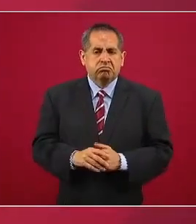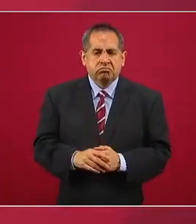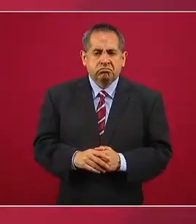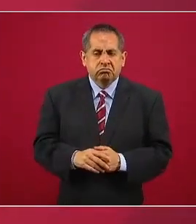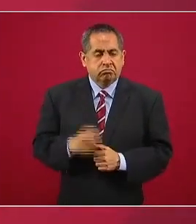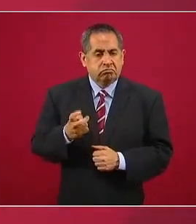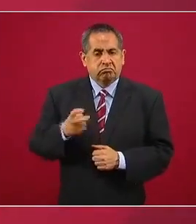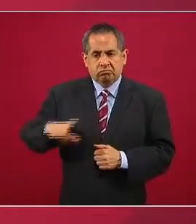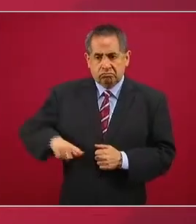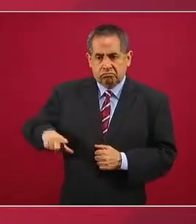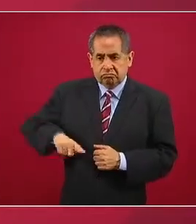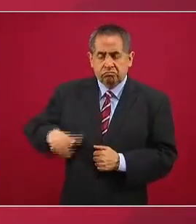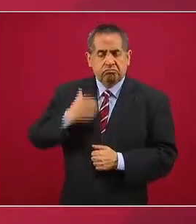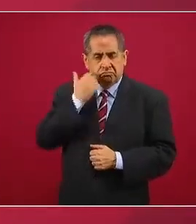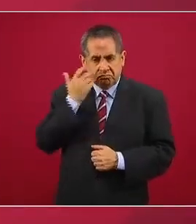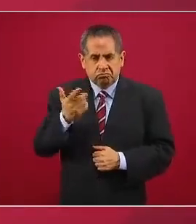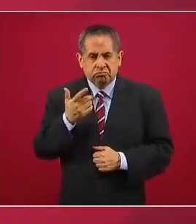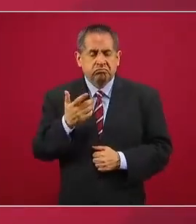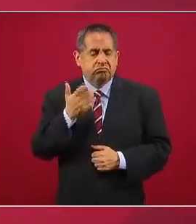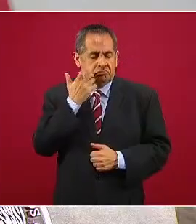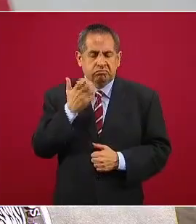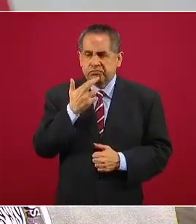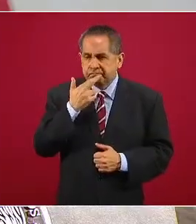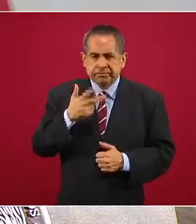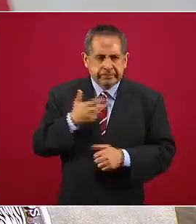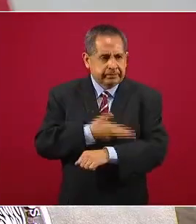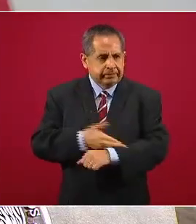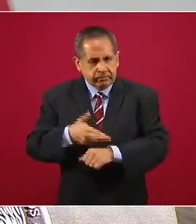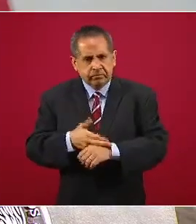Este gobierno lo que está procurando